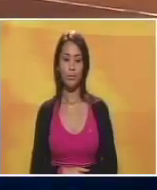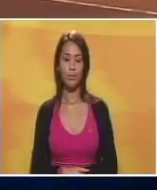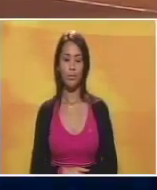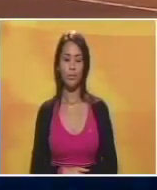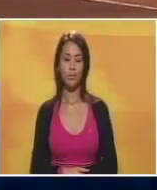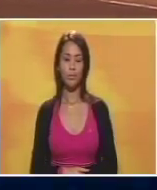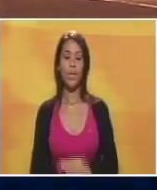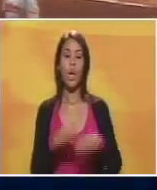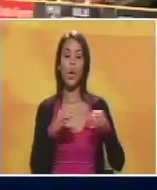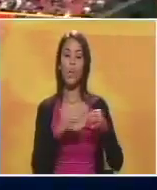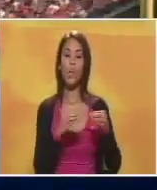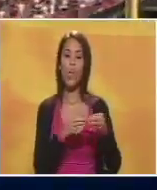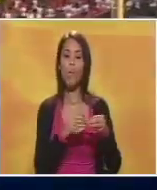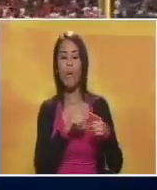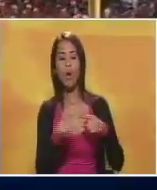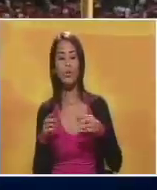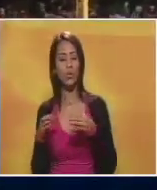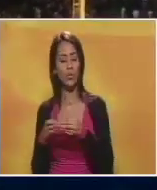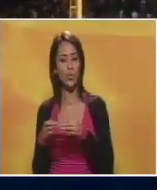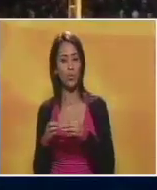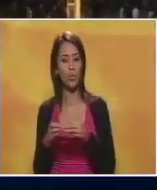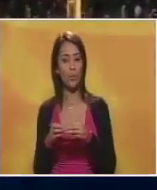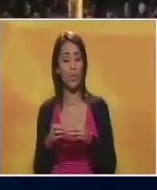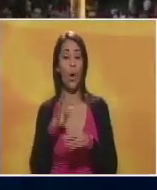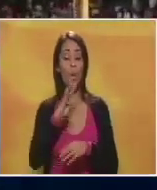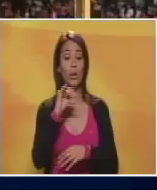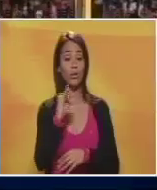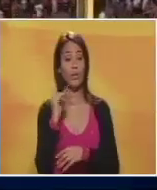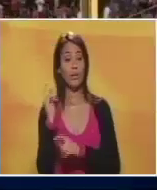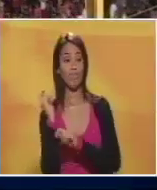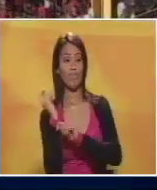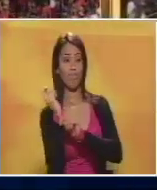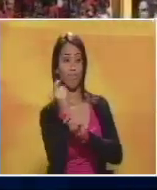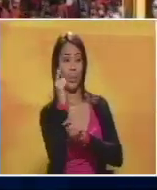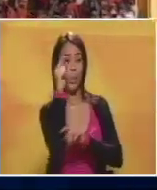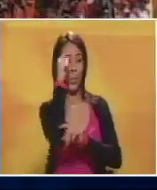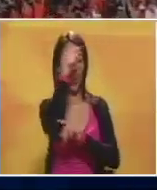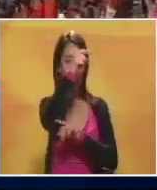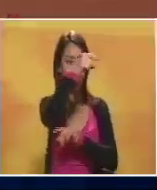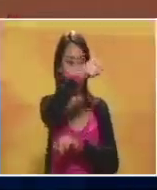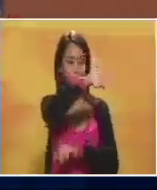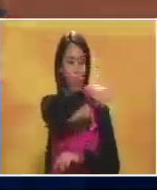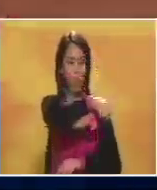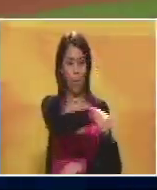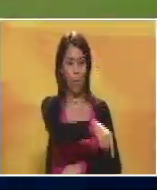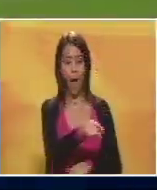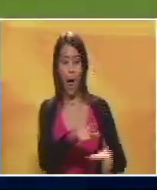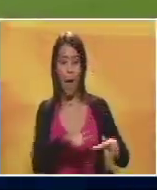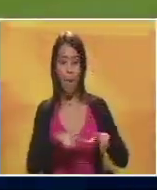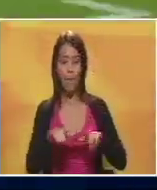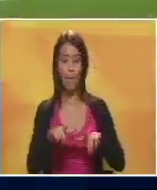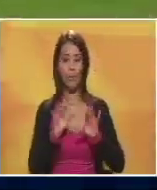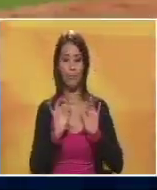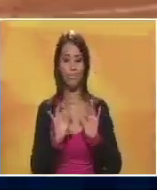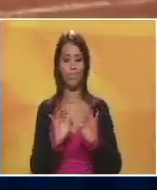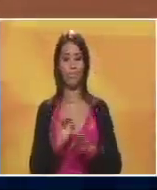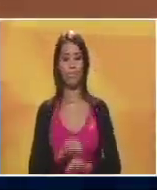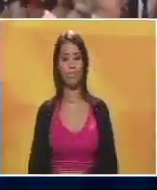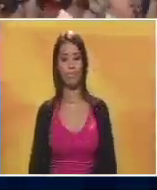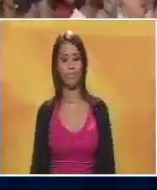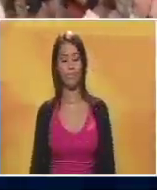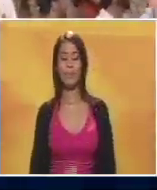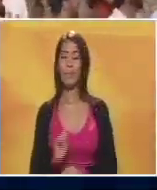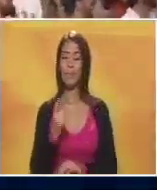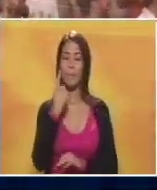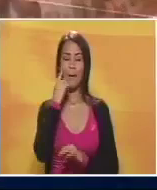Baltimore ante Houston, cuarto episodio, y Marwin González que conecta cuadrangular solitario por el jardín derecho, primero de la campaña para el